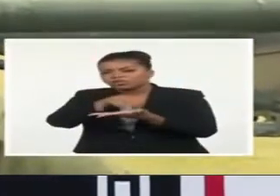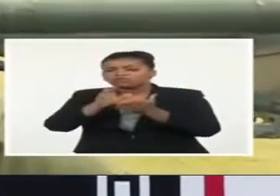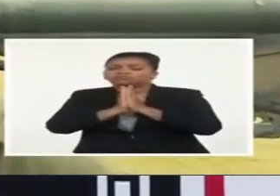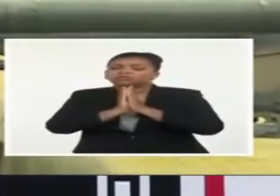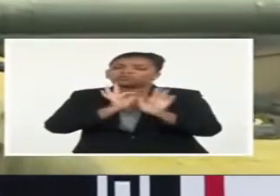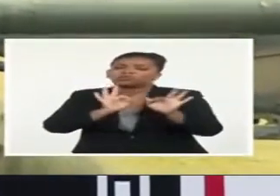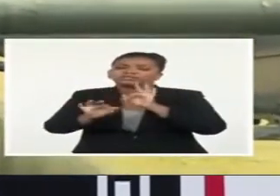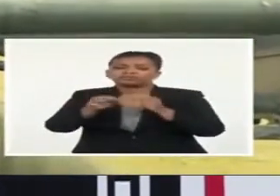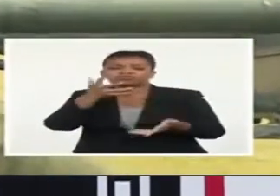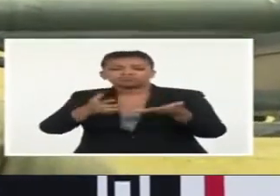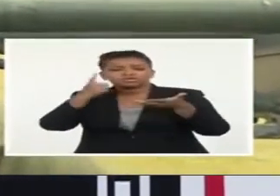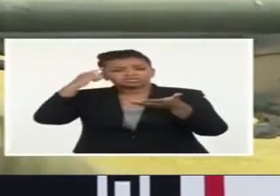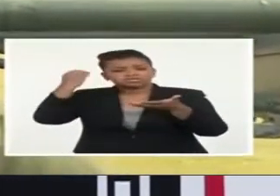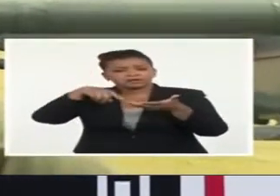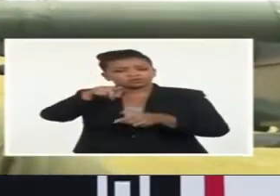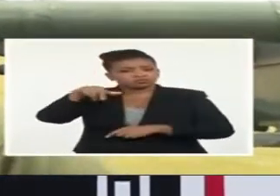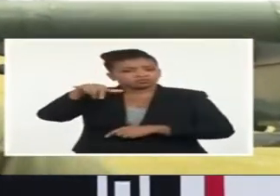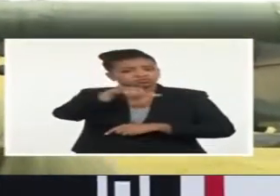dispararon.